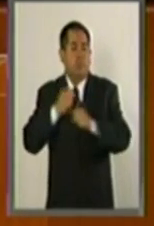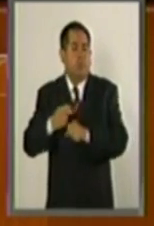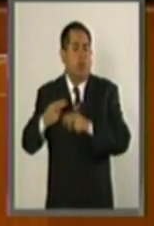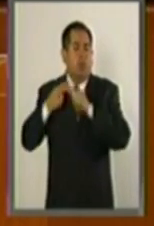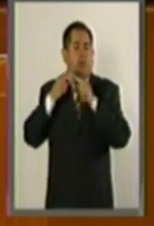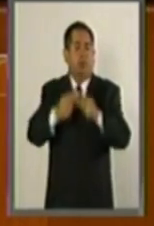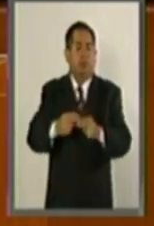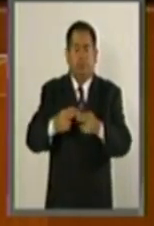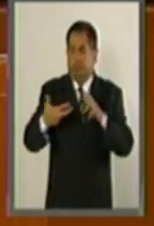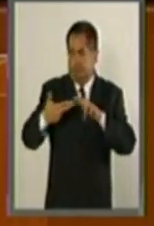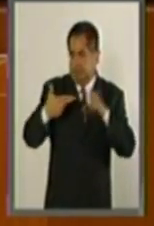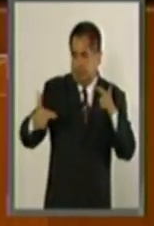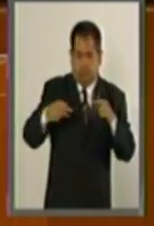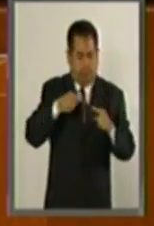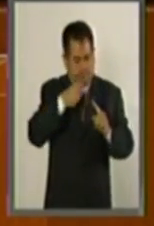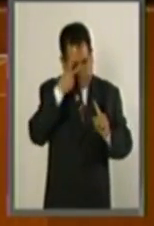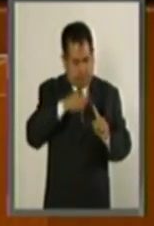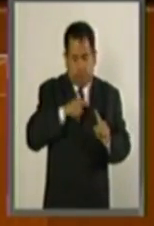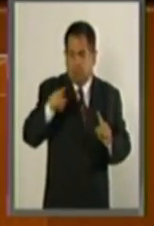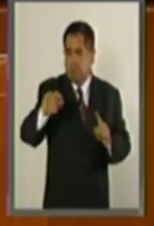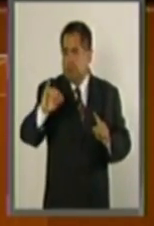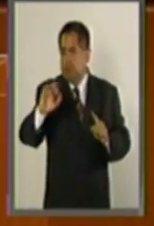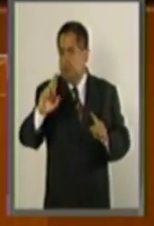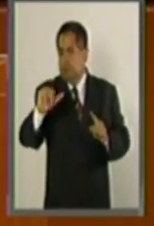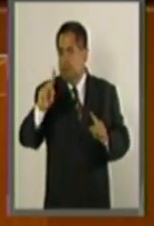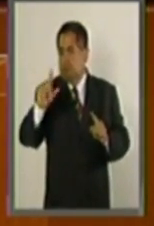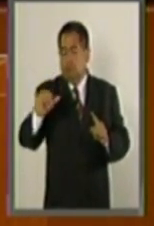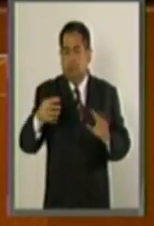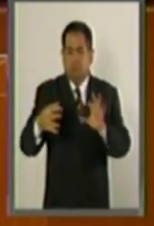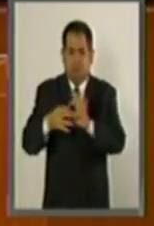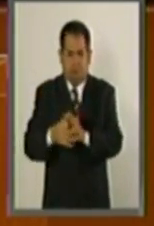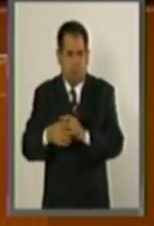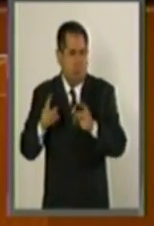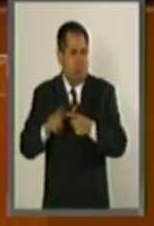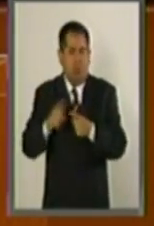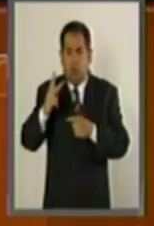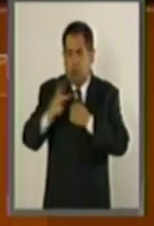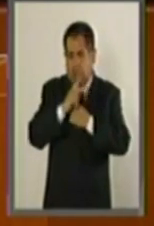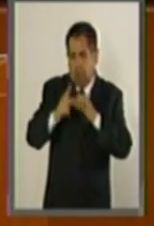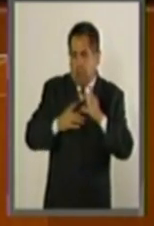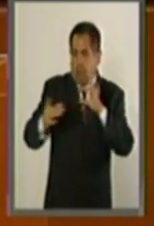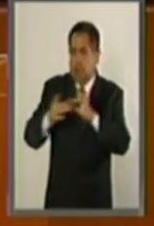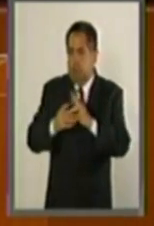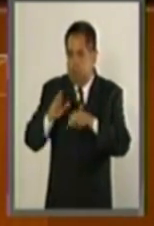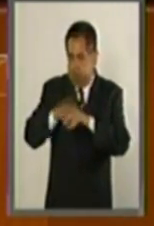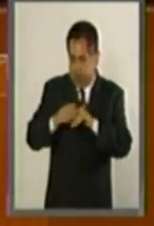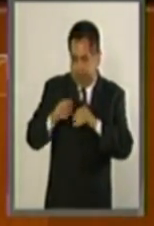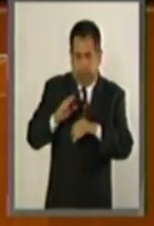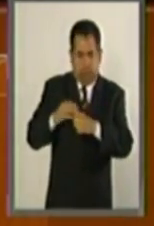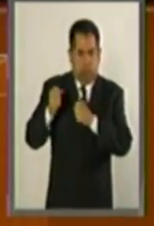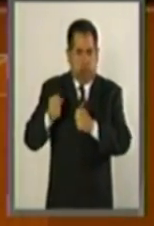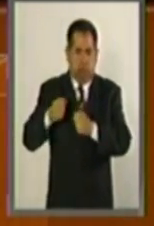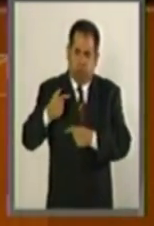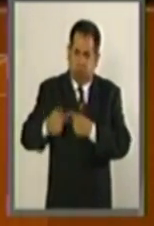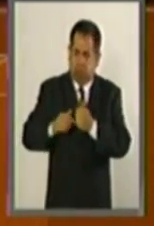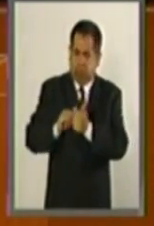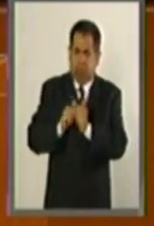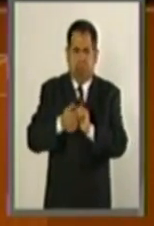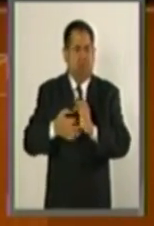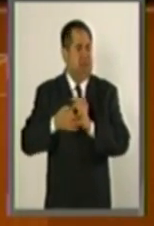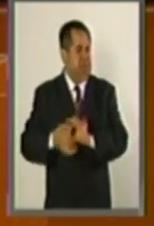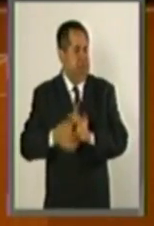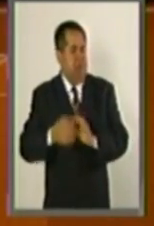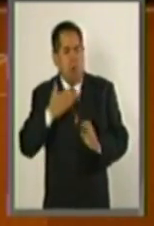establecieron las relaciones entre Irlanda y México. Los lazos entre ambas naciones se fueron fortaleciendo desde entonces, con